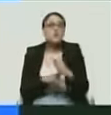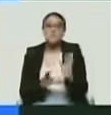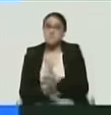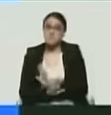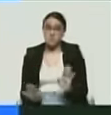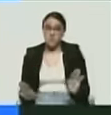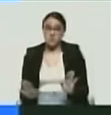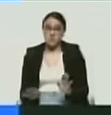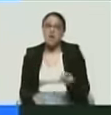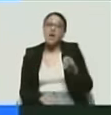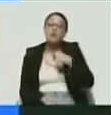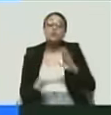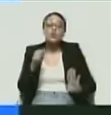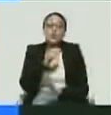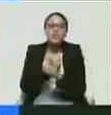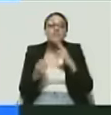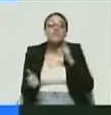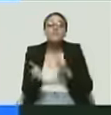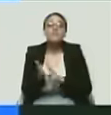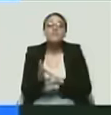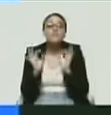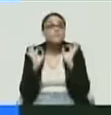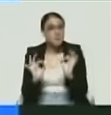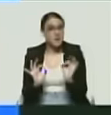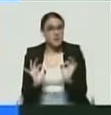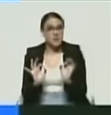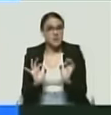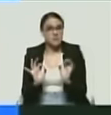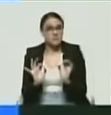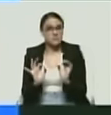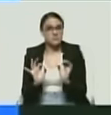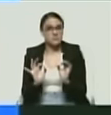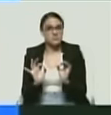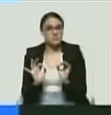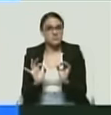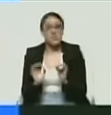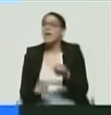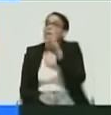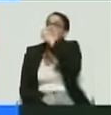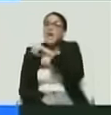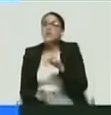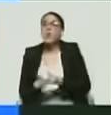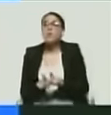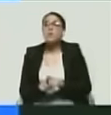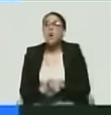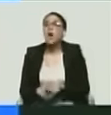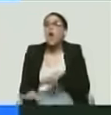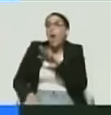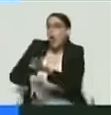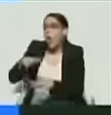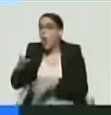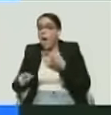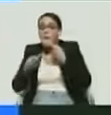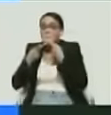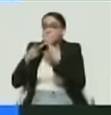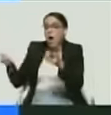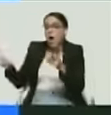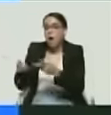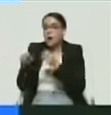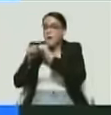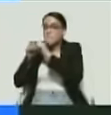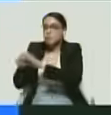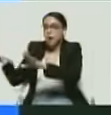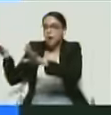Vamos a defender la verdad. Y pueden quedarse roncos los medios de comunicación estadounidenses. También